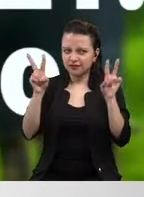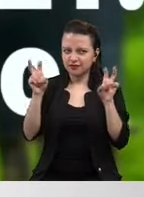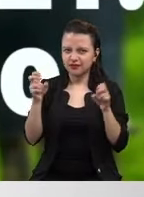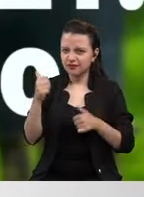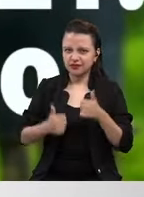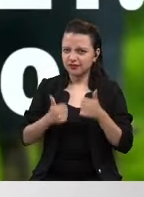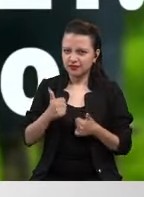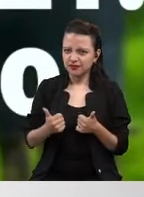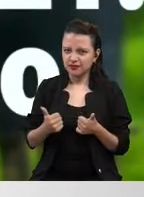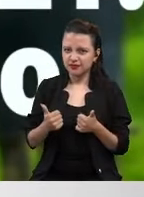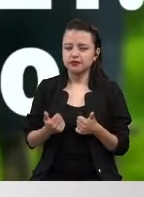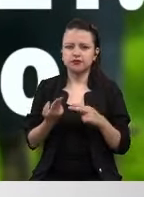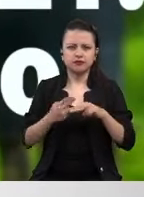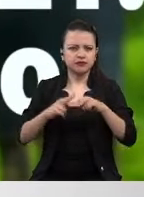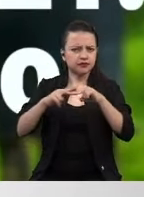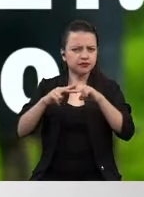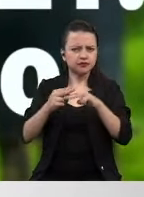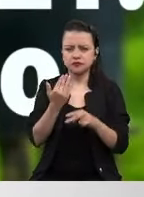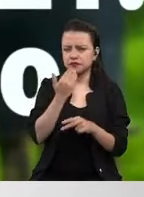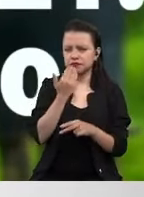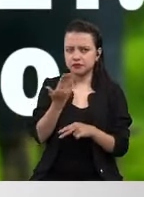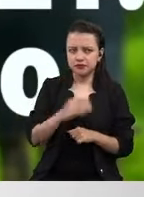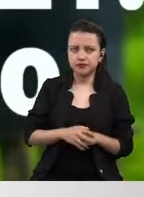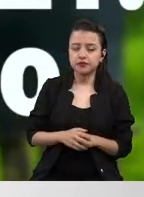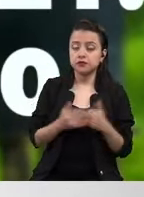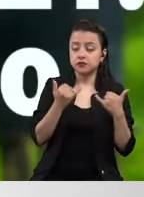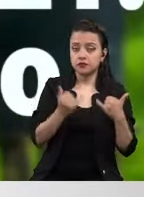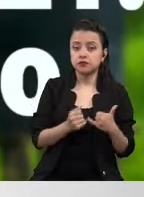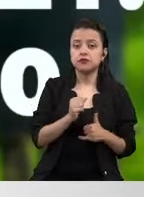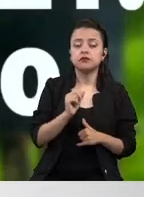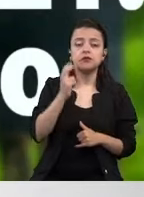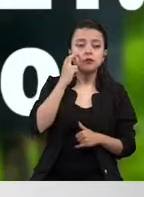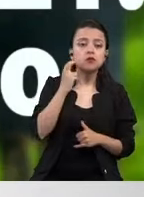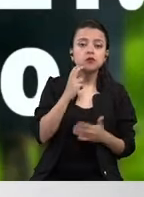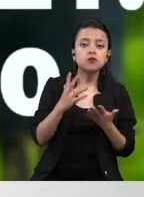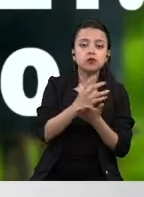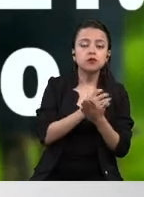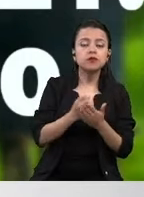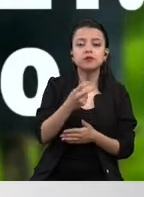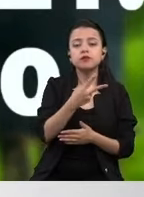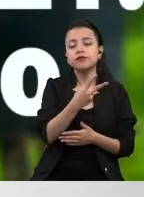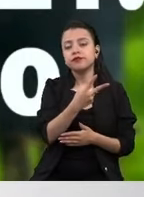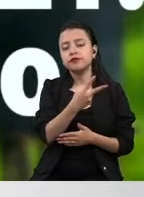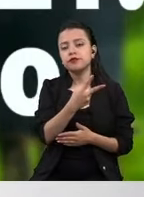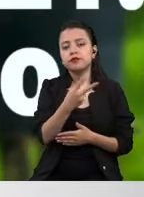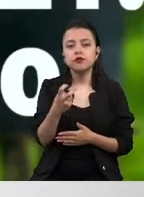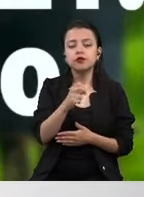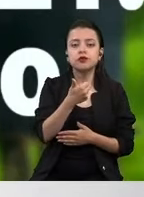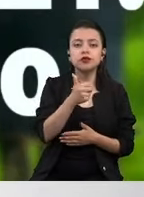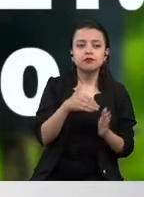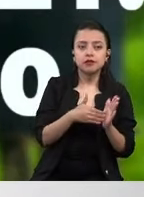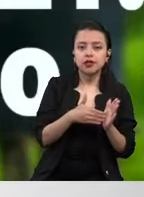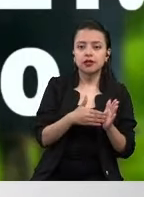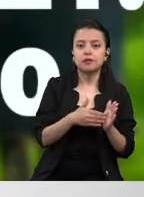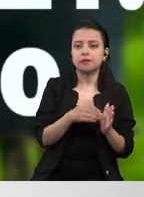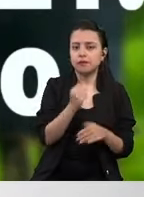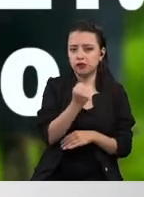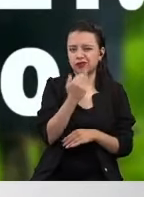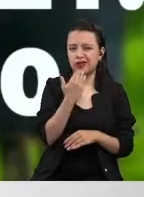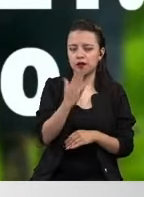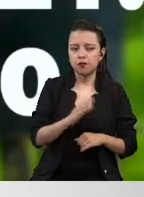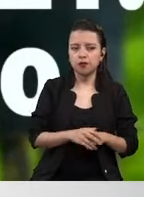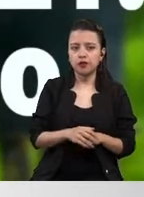cuánto sería el aumento Por ejemplo si hoy el chocó recibe unos recursos digamos recibe 210,000